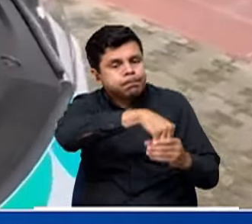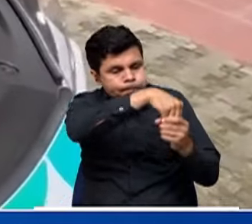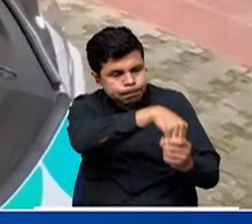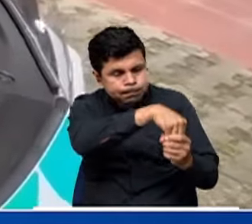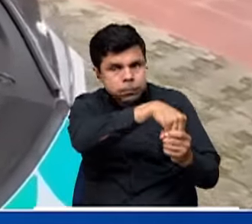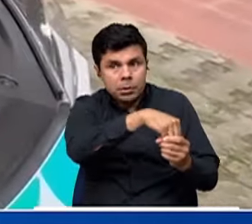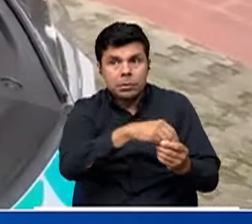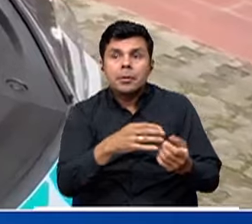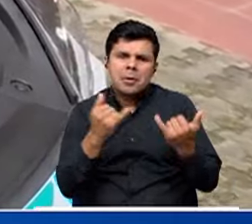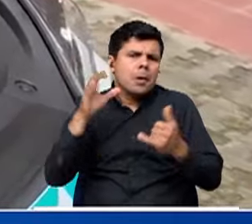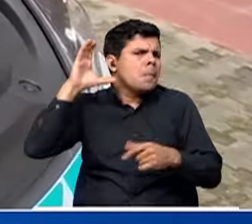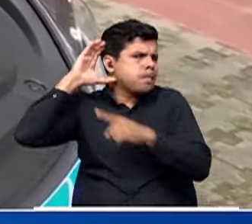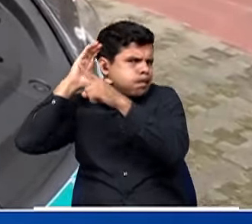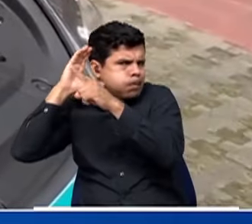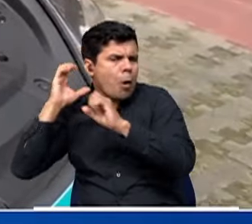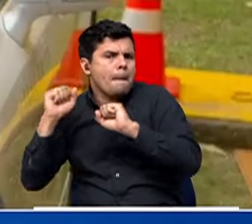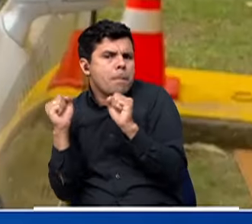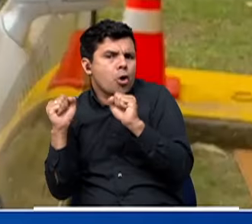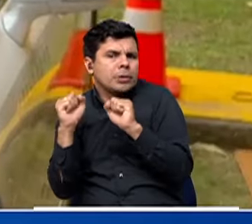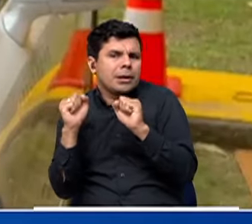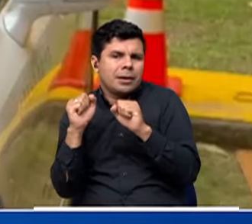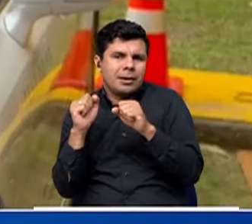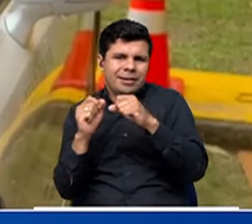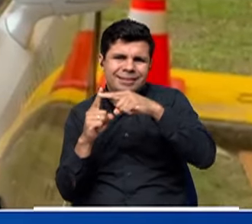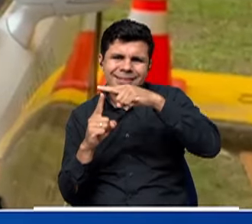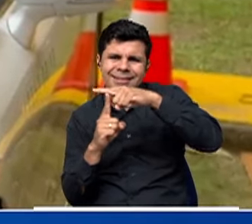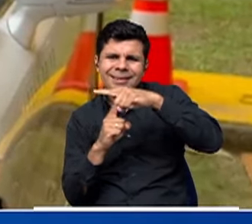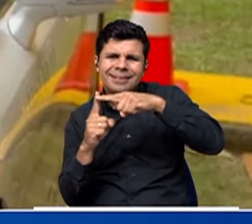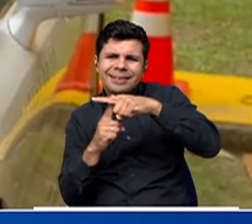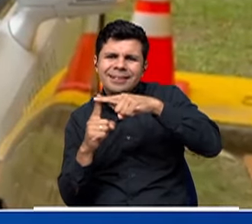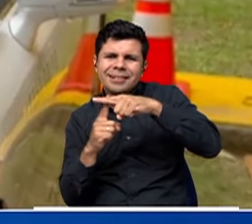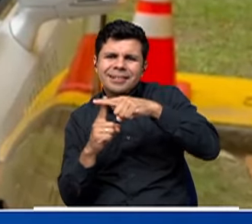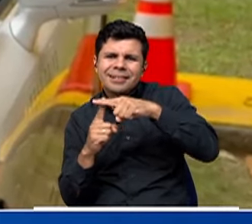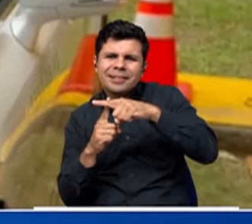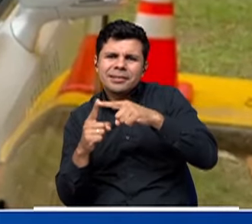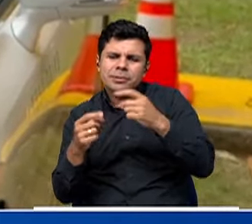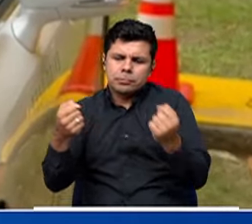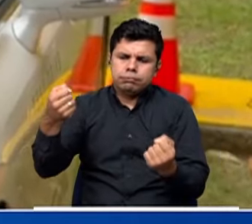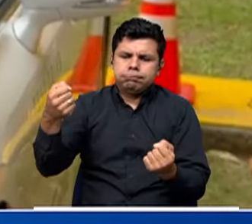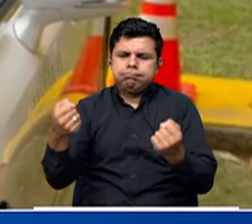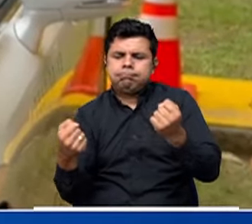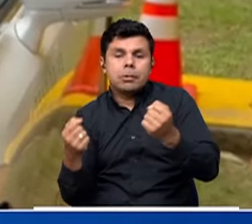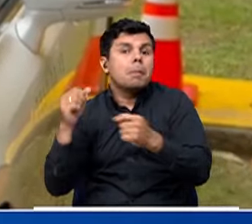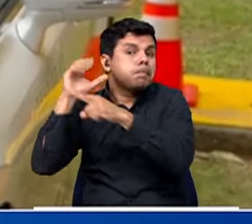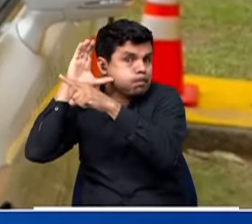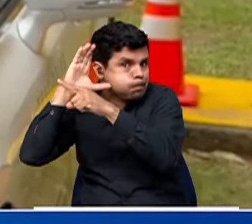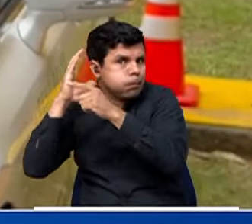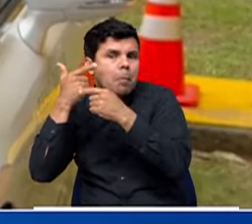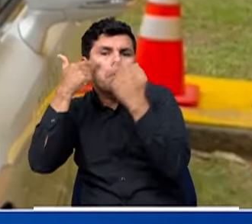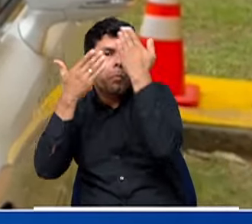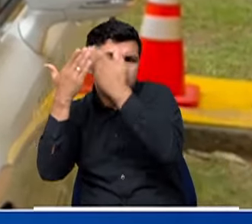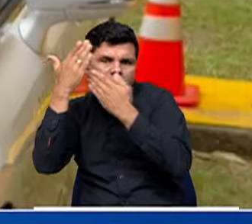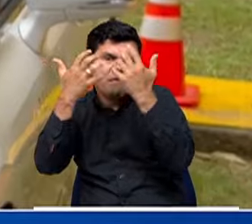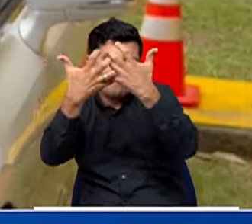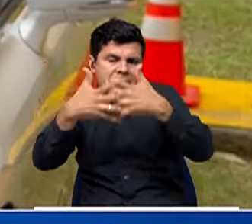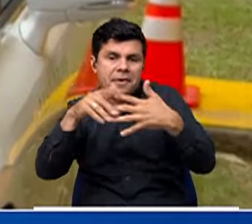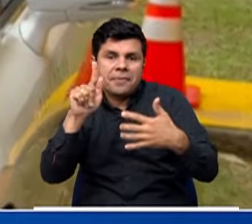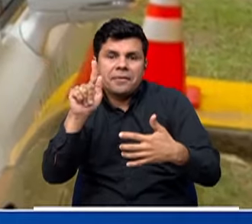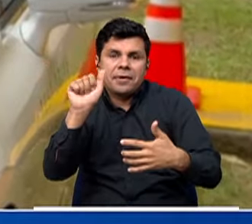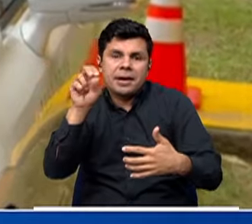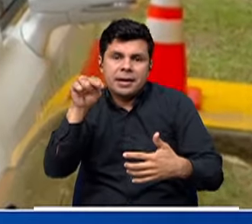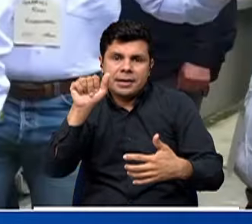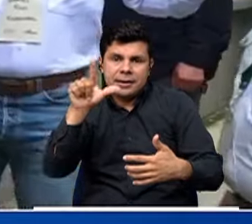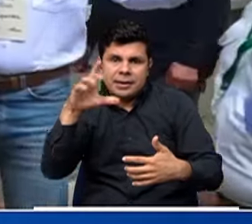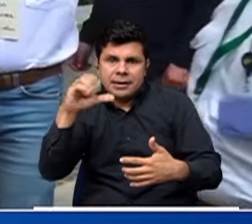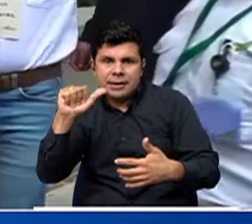piloto de movilidad en Bogotá con Transmilenio, con el SITP, en donde tenemos un bus que se desarrolló a nivel nacional con la compañía Fanalca. Y en Cartagena